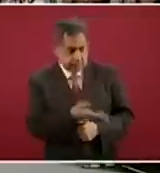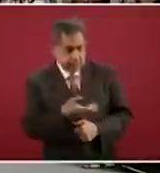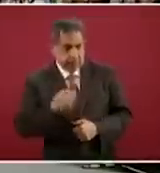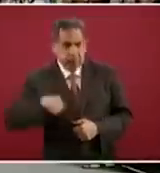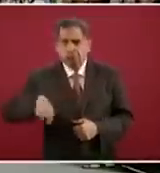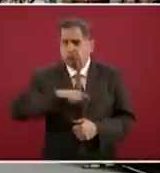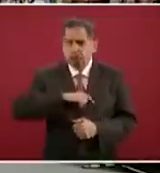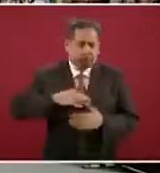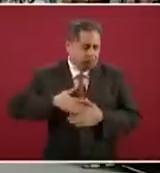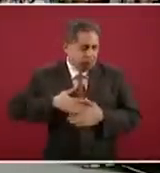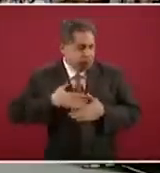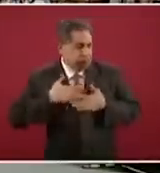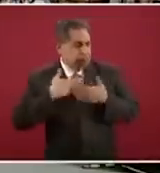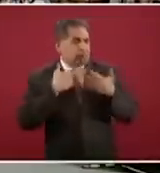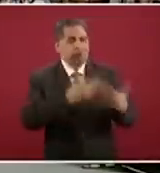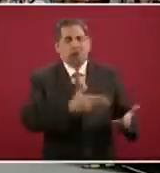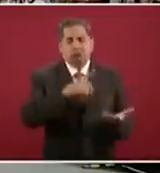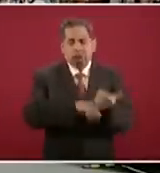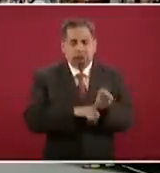toda la confianza